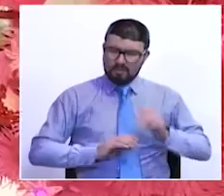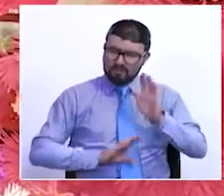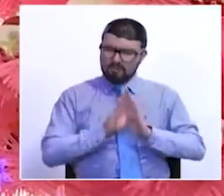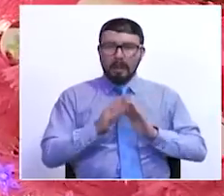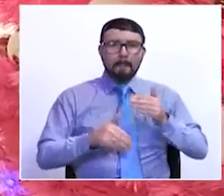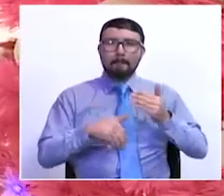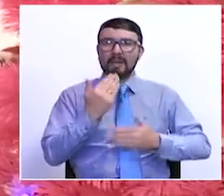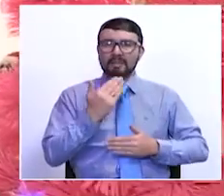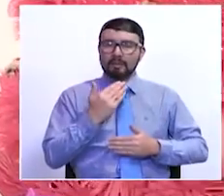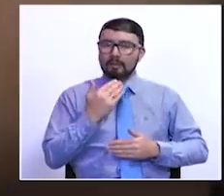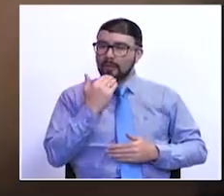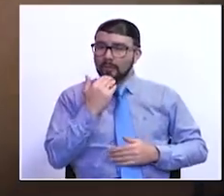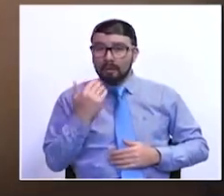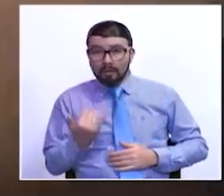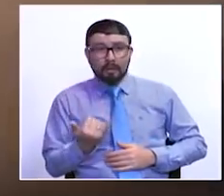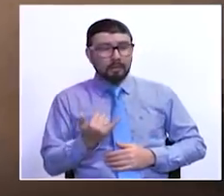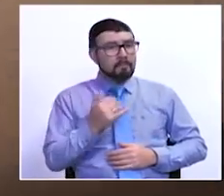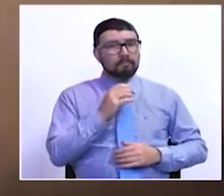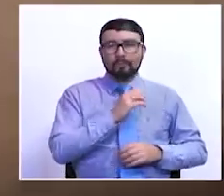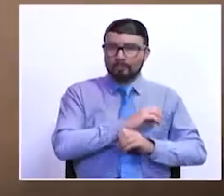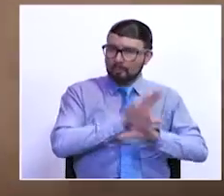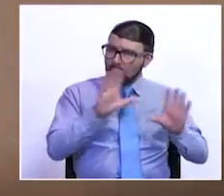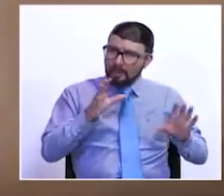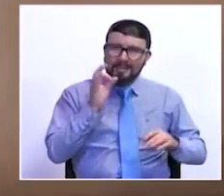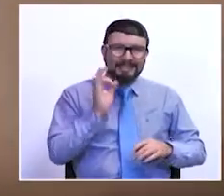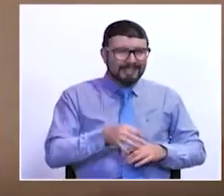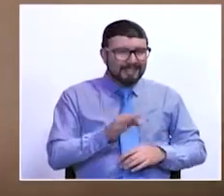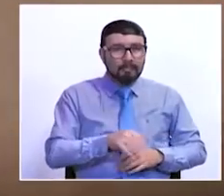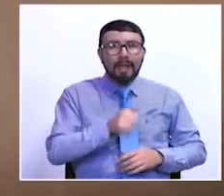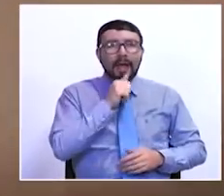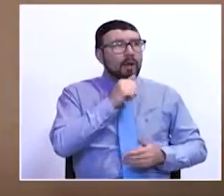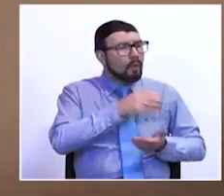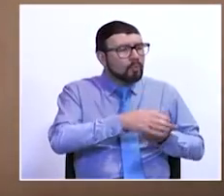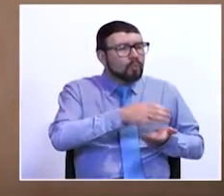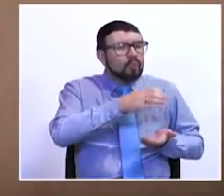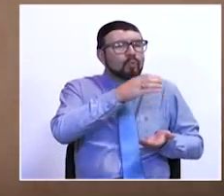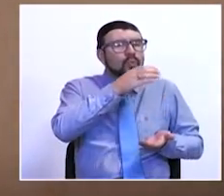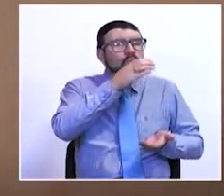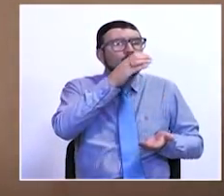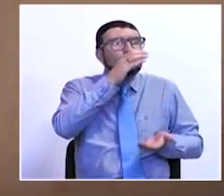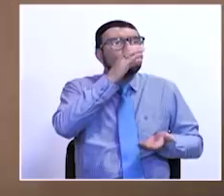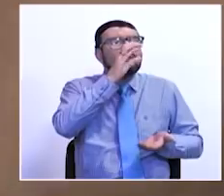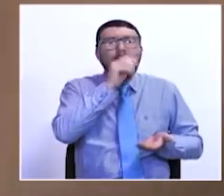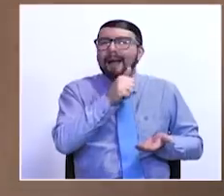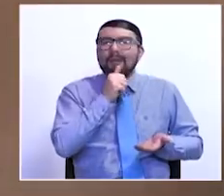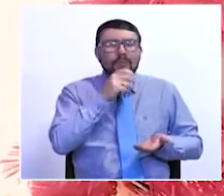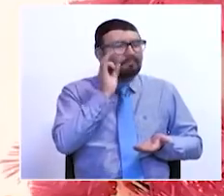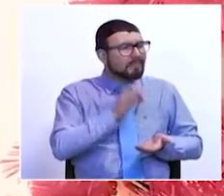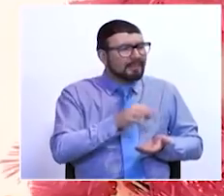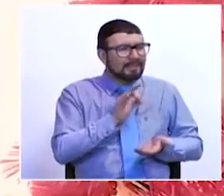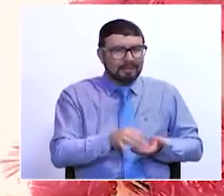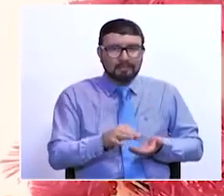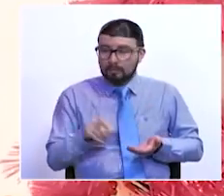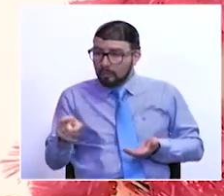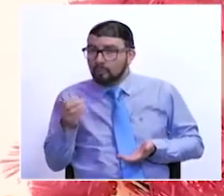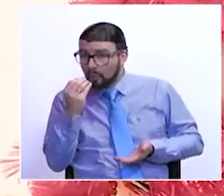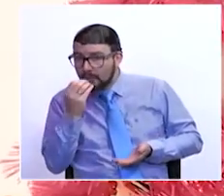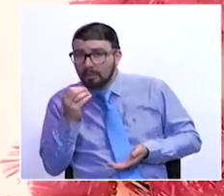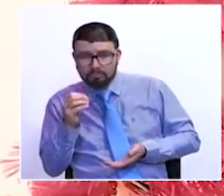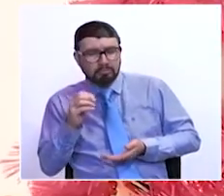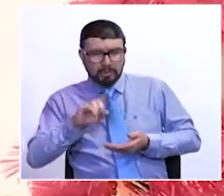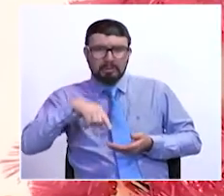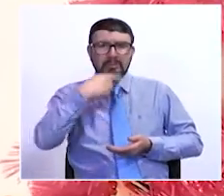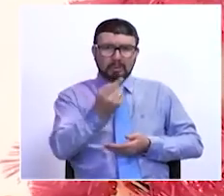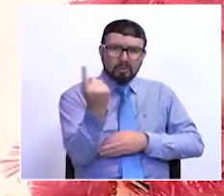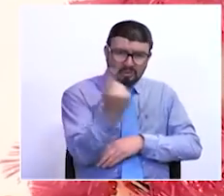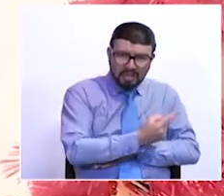nuestro día con el vaso con agua que siempre hemos mencionado? Tratar de, cuando consumimos estos alimentos, tratar al máximo, por favor, de